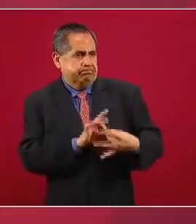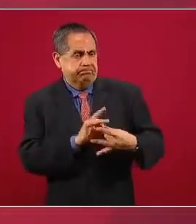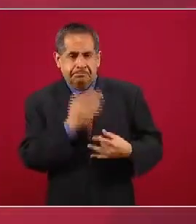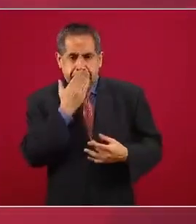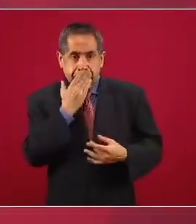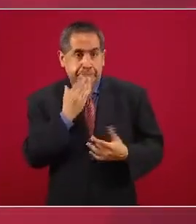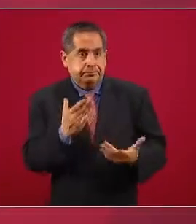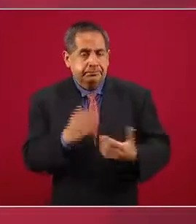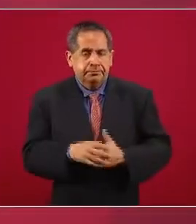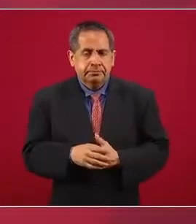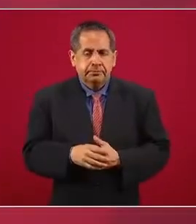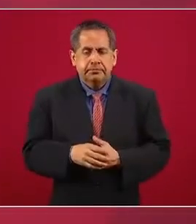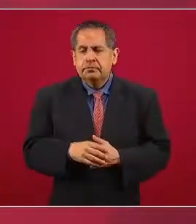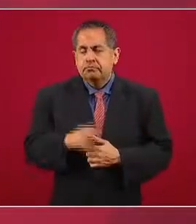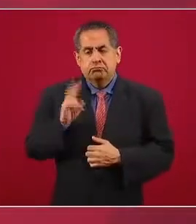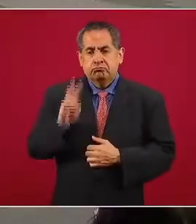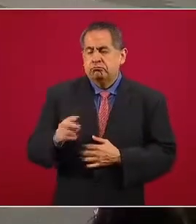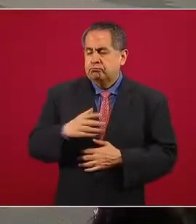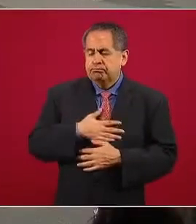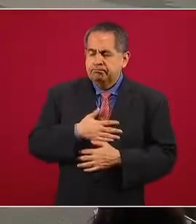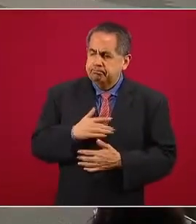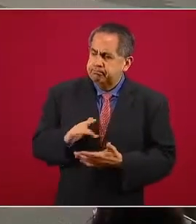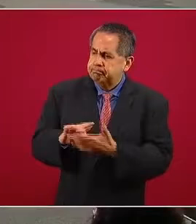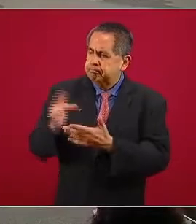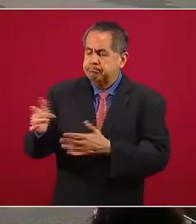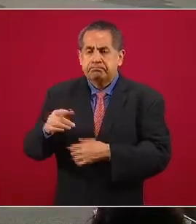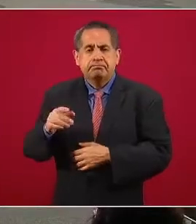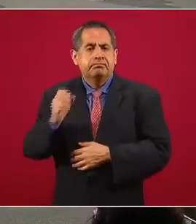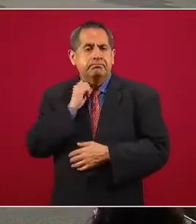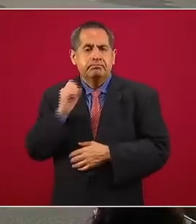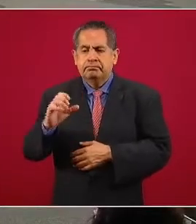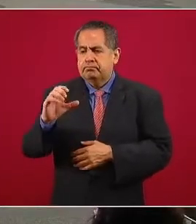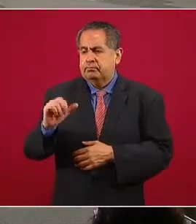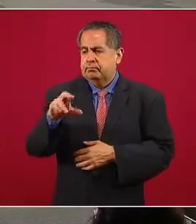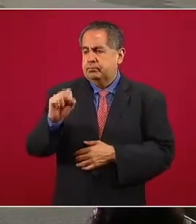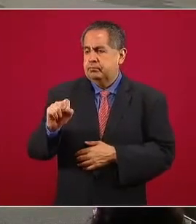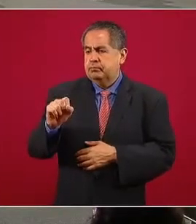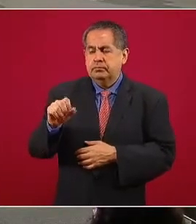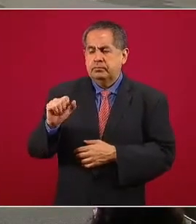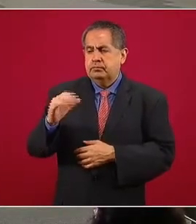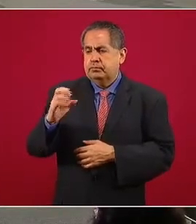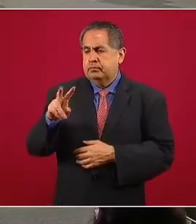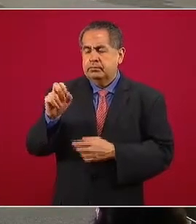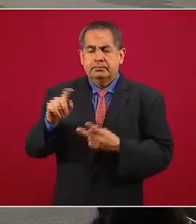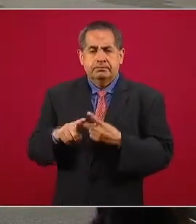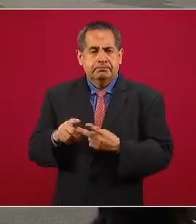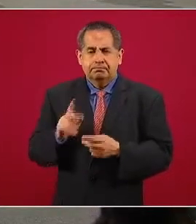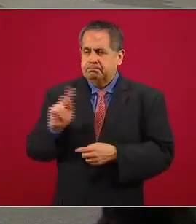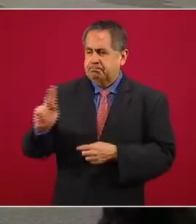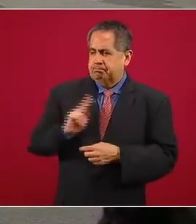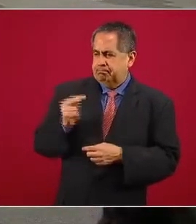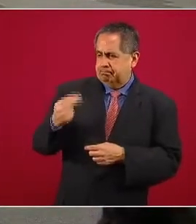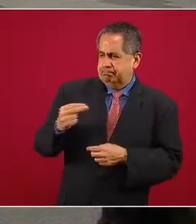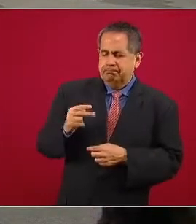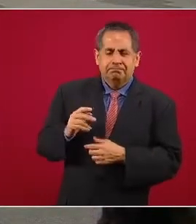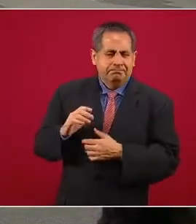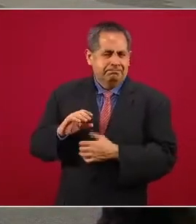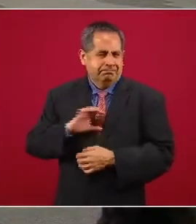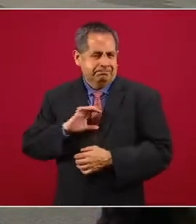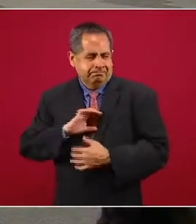no tengo más que agradecimiento al senador Carlos Acebes, a mi tocayo, a mi estimado